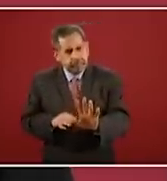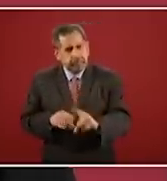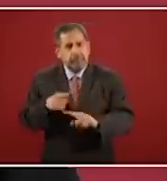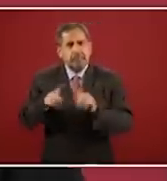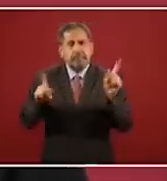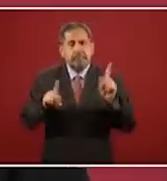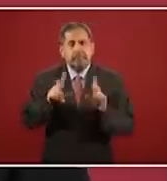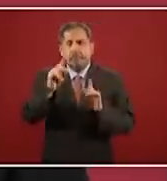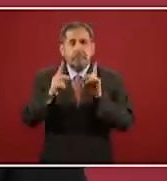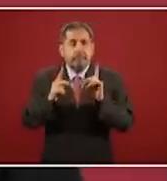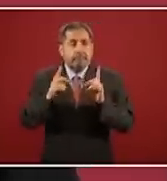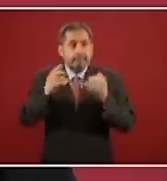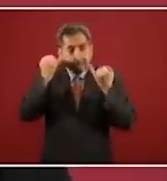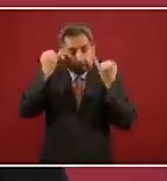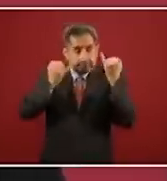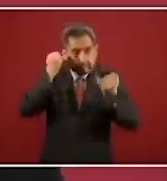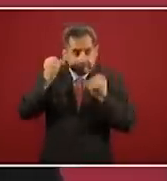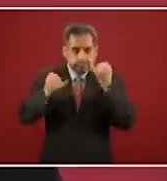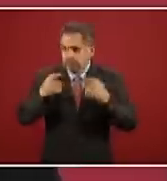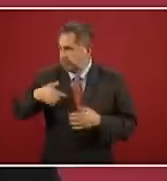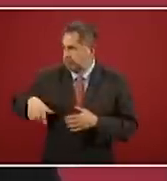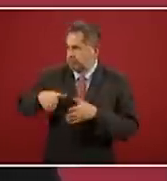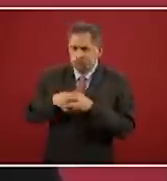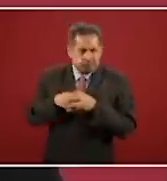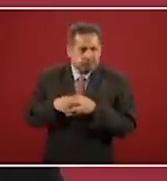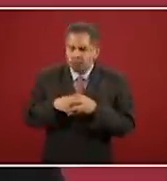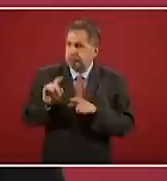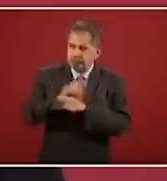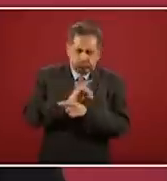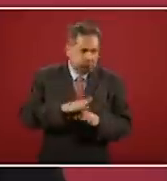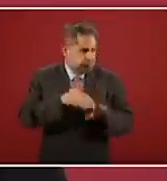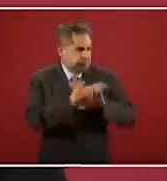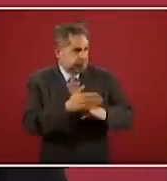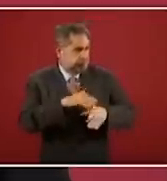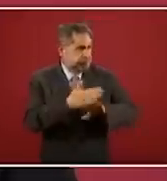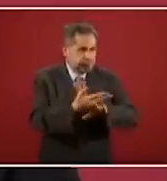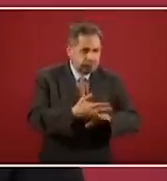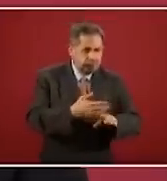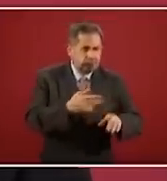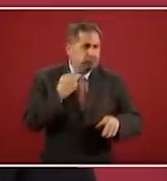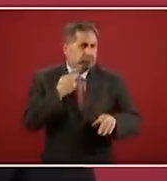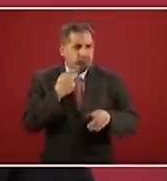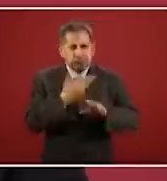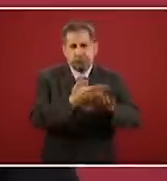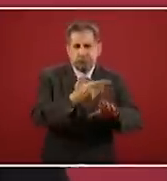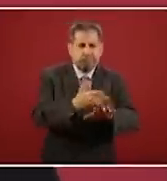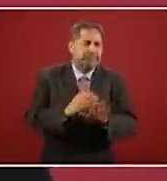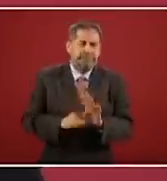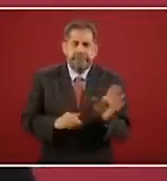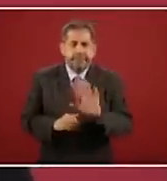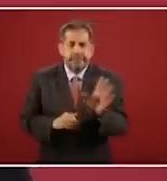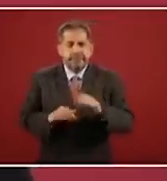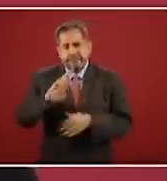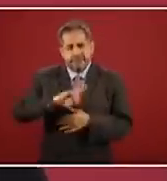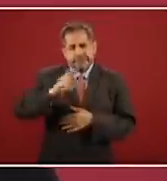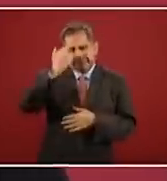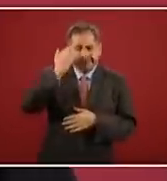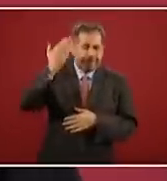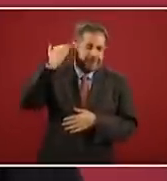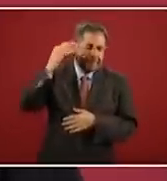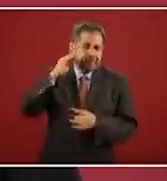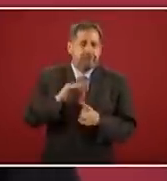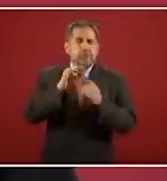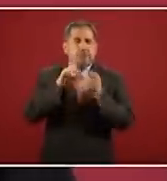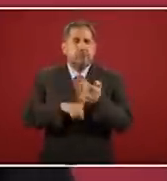evitar, insisto, que las instituciones se conviertan en un mecanismo de golpeteo político, porque recuerdo un caso particular, hubo